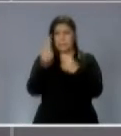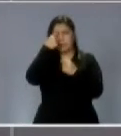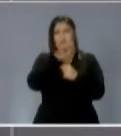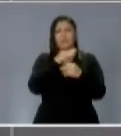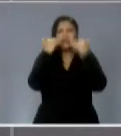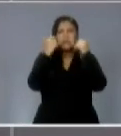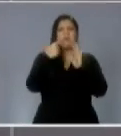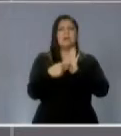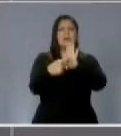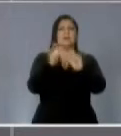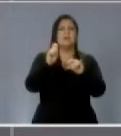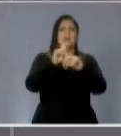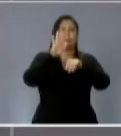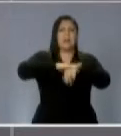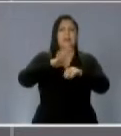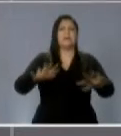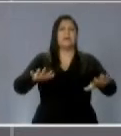Muchas gracias.